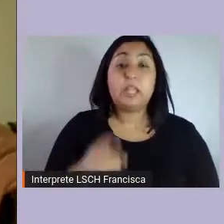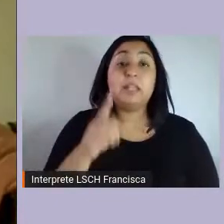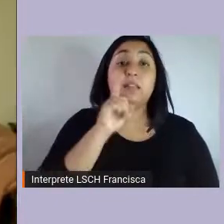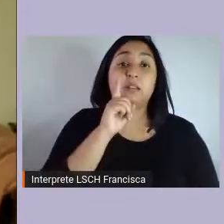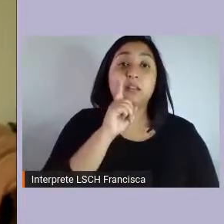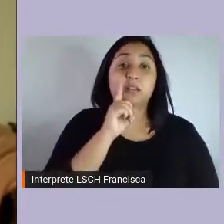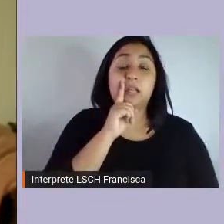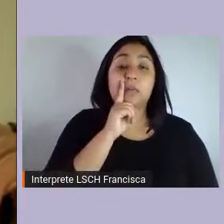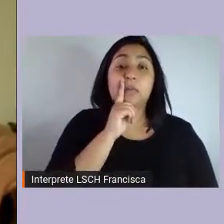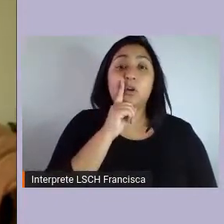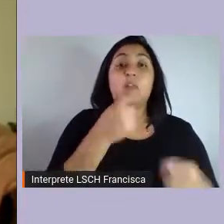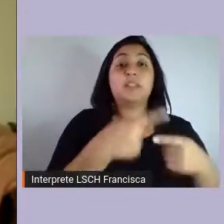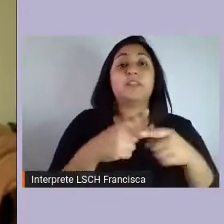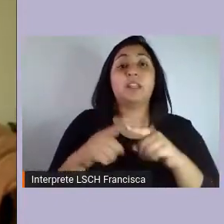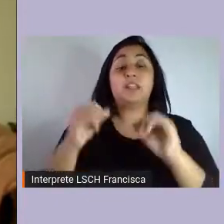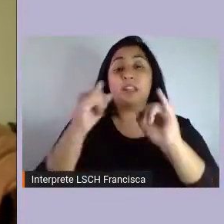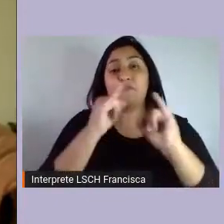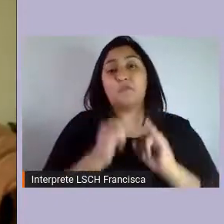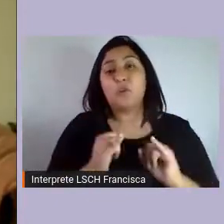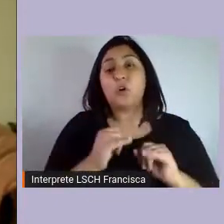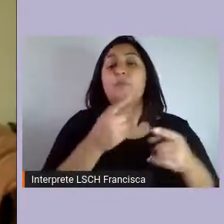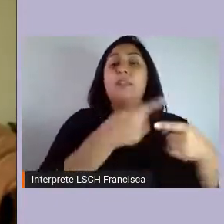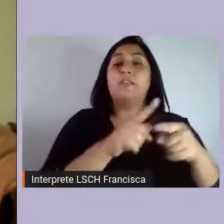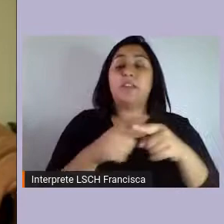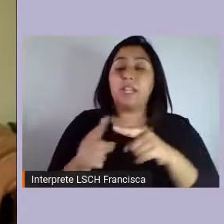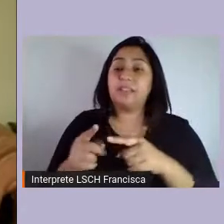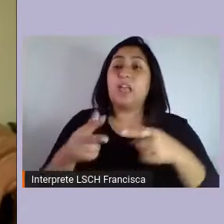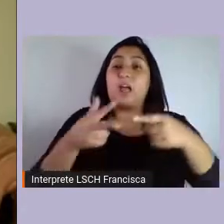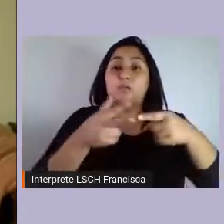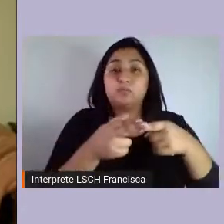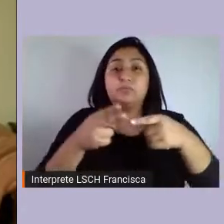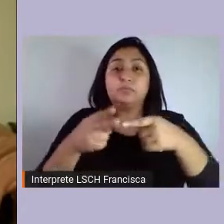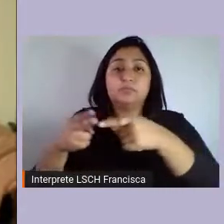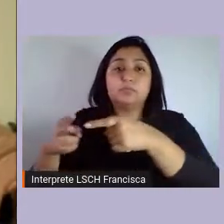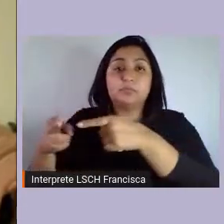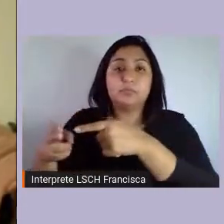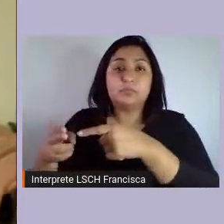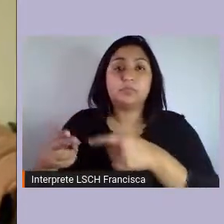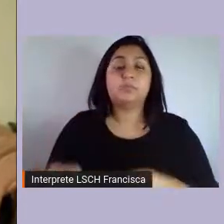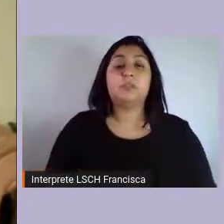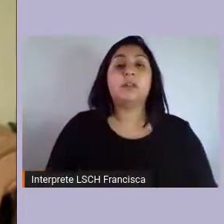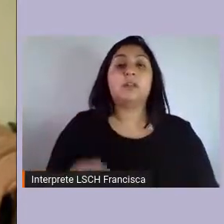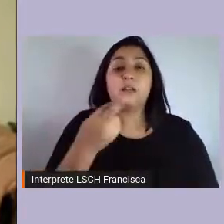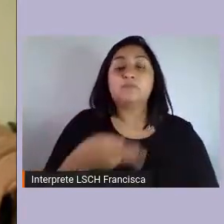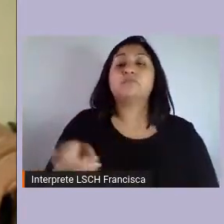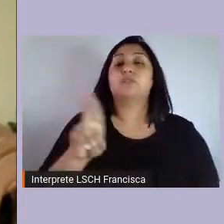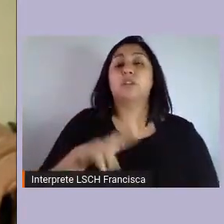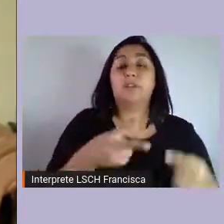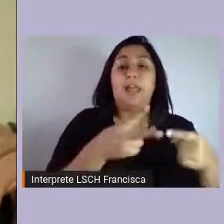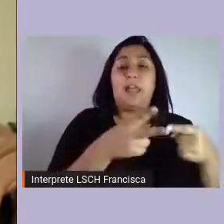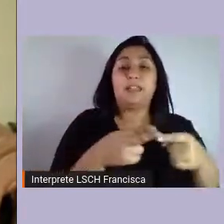distintas versiones, en distintas ediciones, hasta nuestros días, reeditada, por ejemplo,